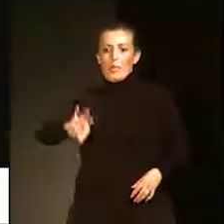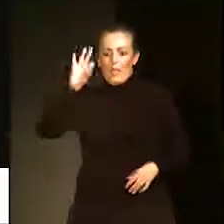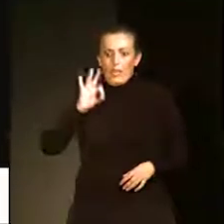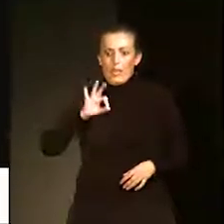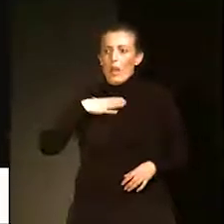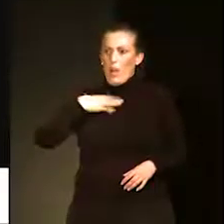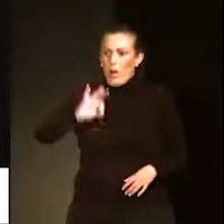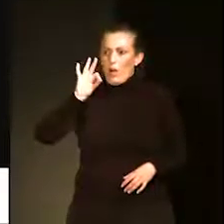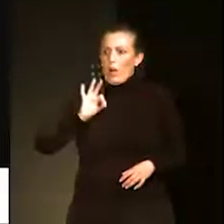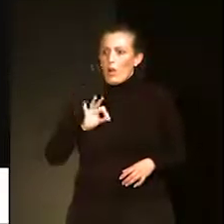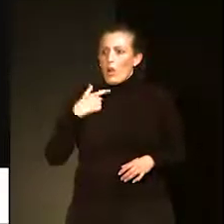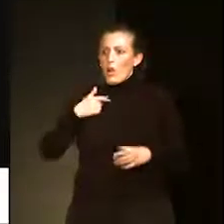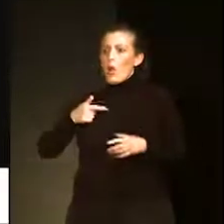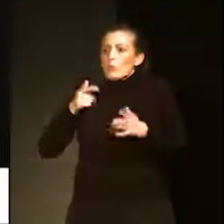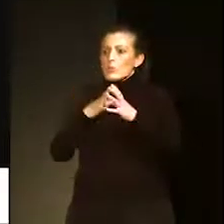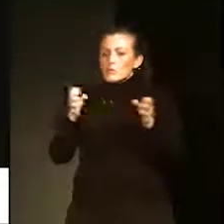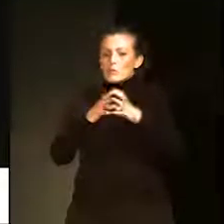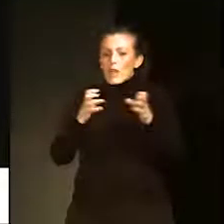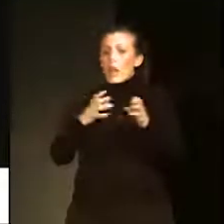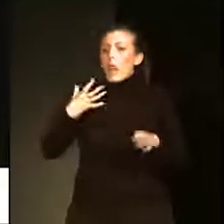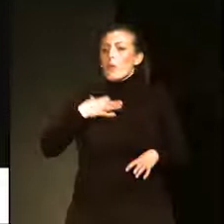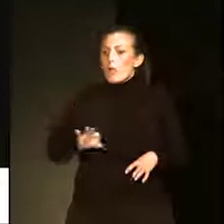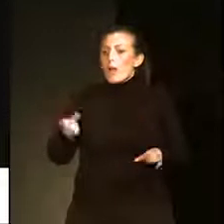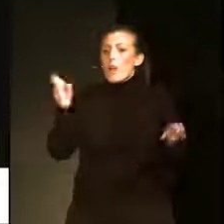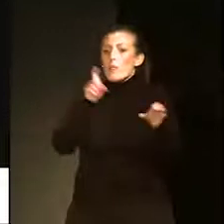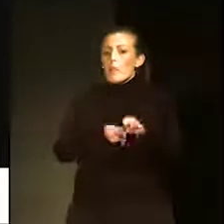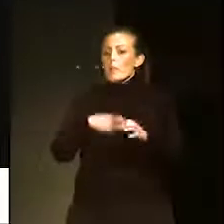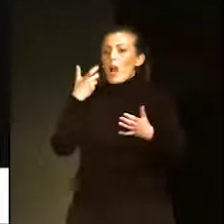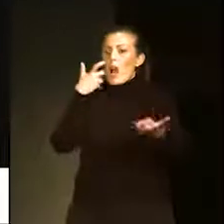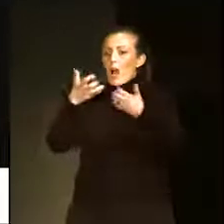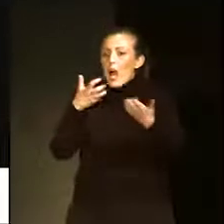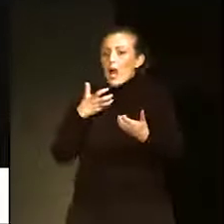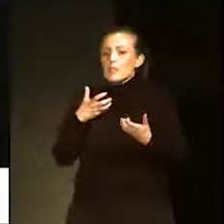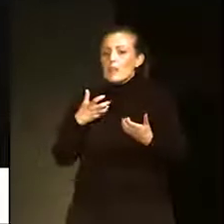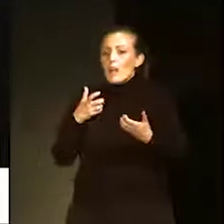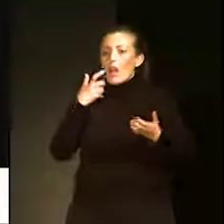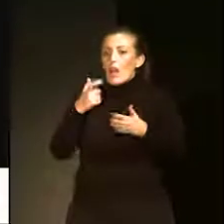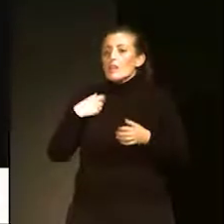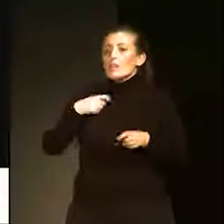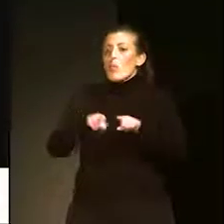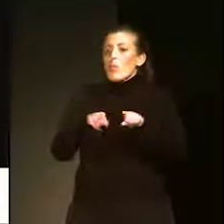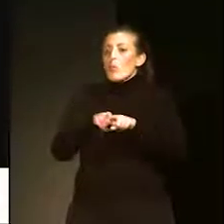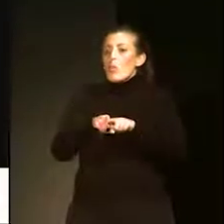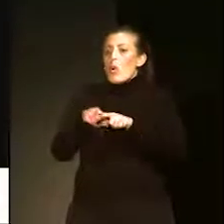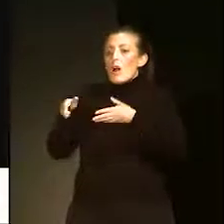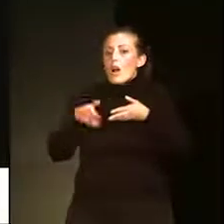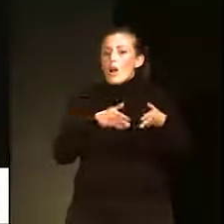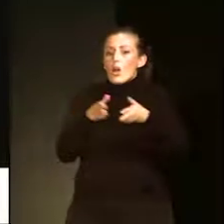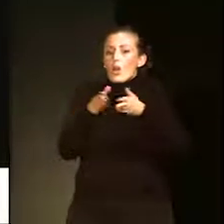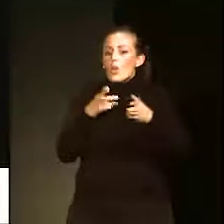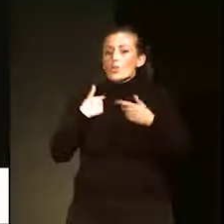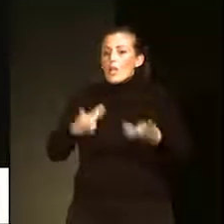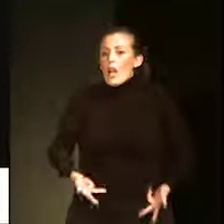y, sobre todo, con mucho entusiasmo, pueda participar de las artes como parte de su ruta hacia la